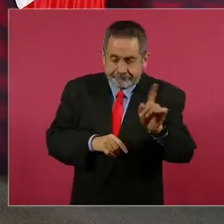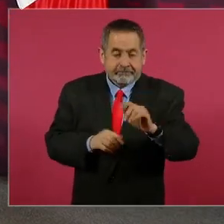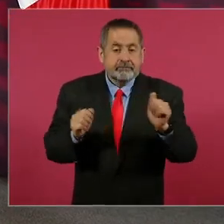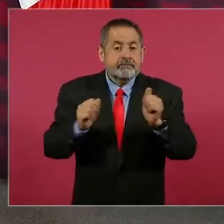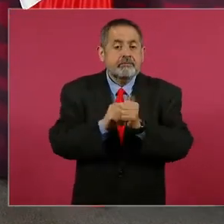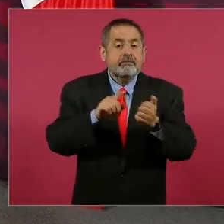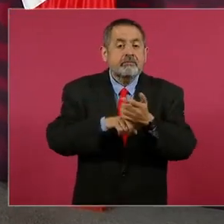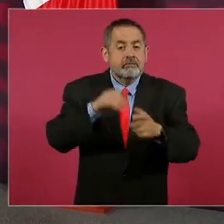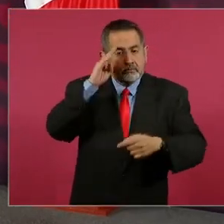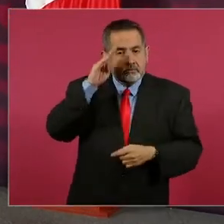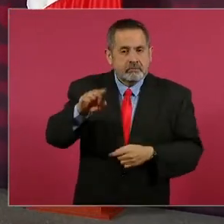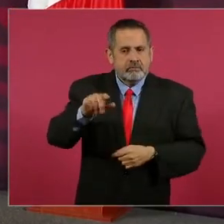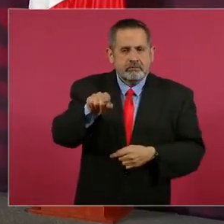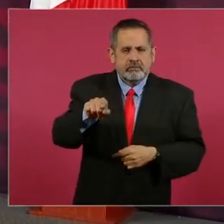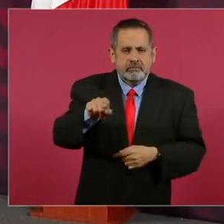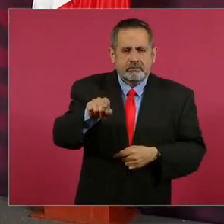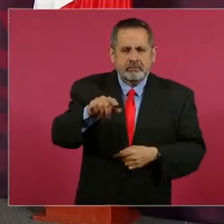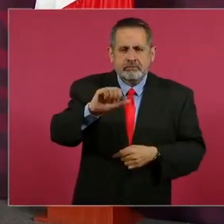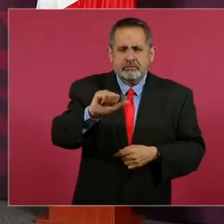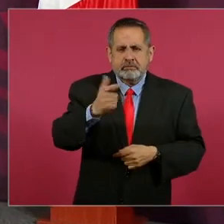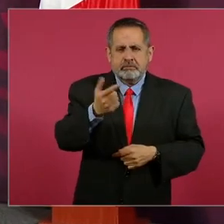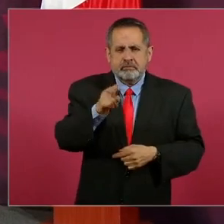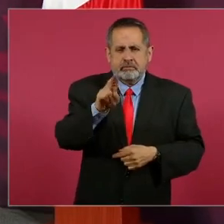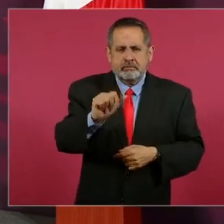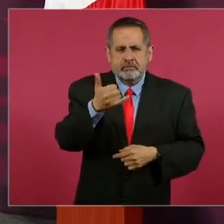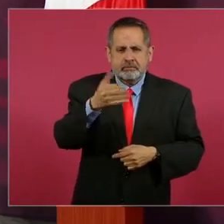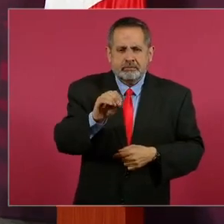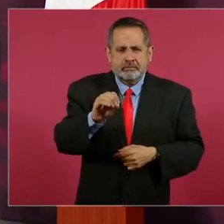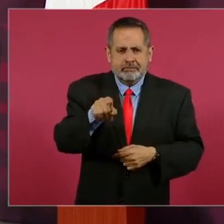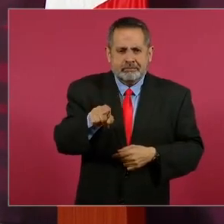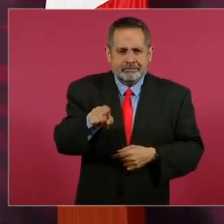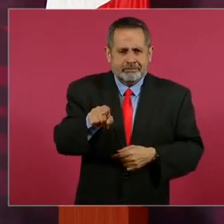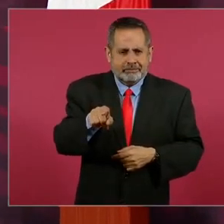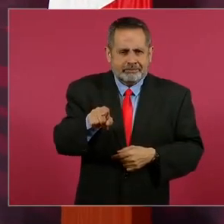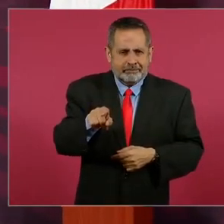con el señor Aguado, Aguayo.